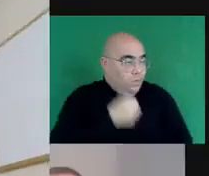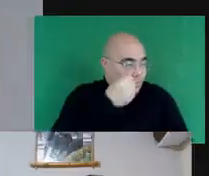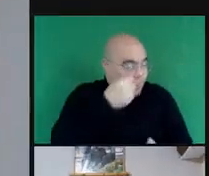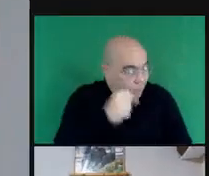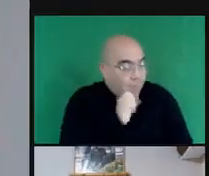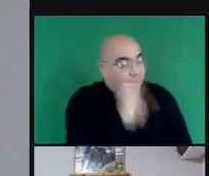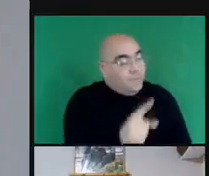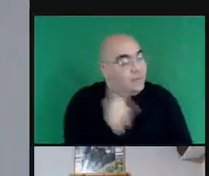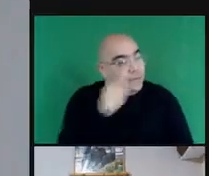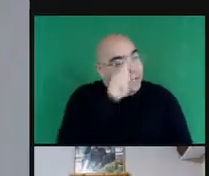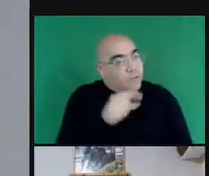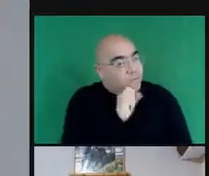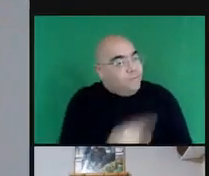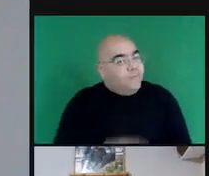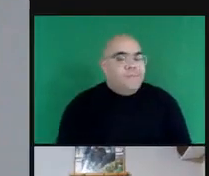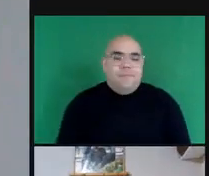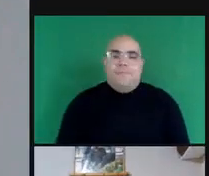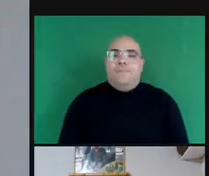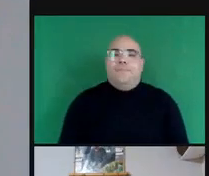gracias.